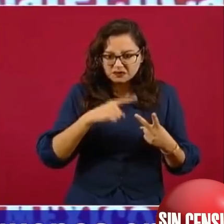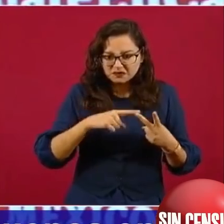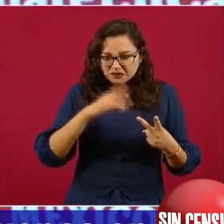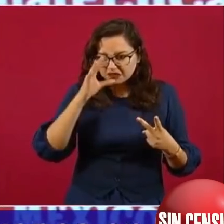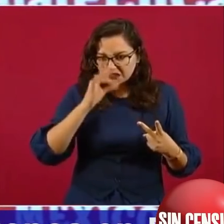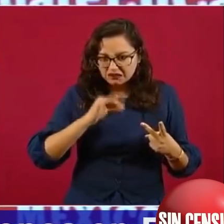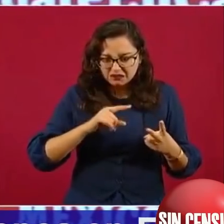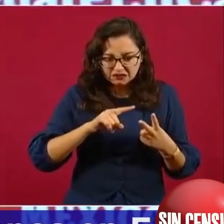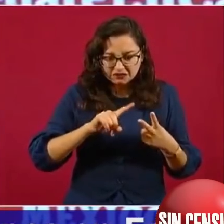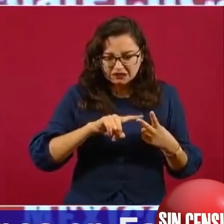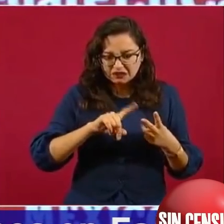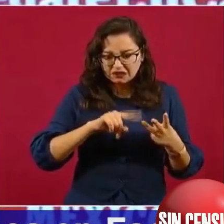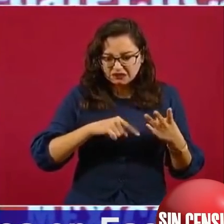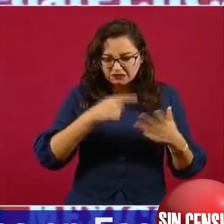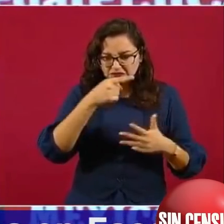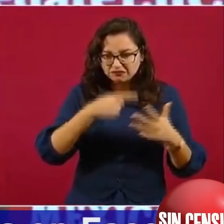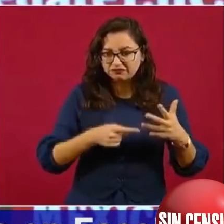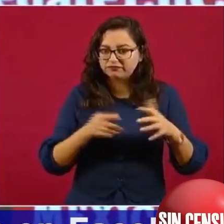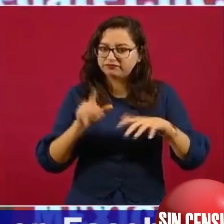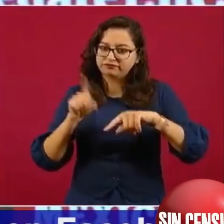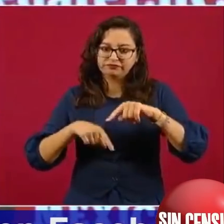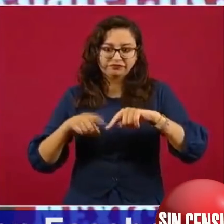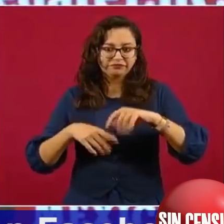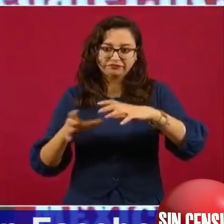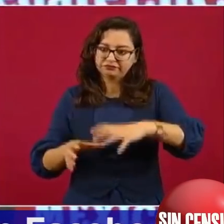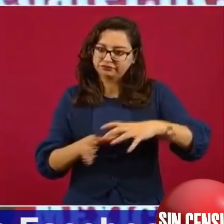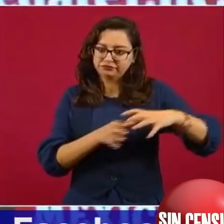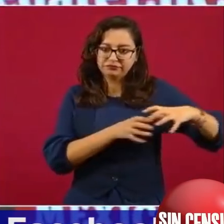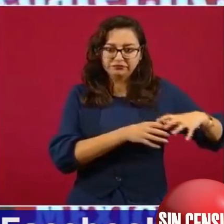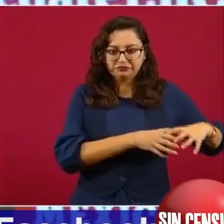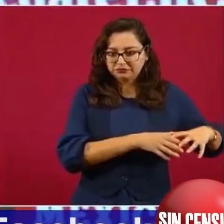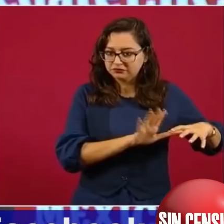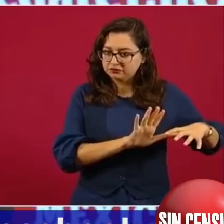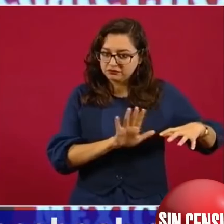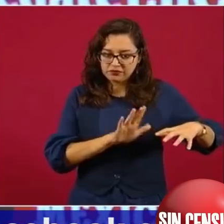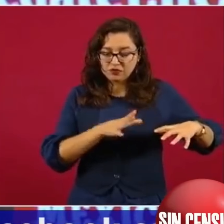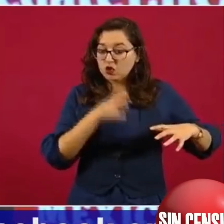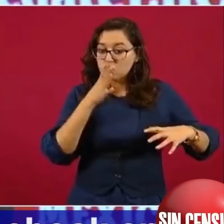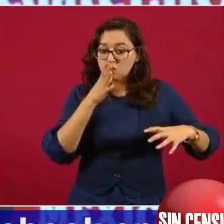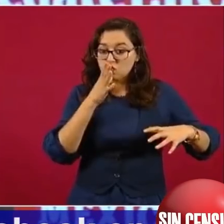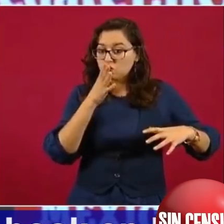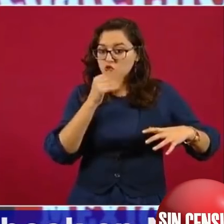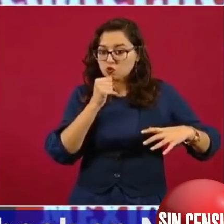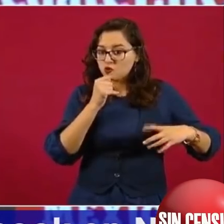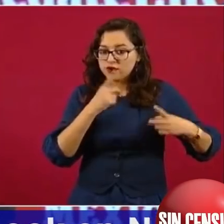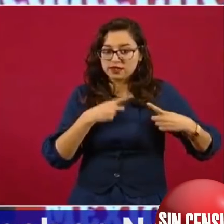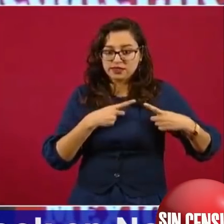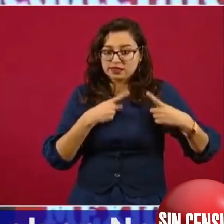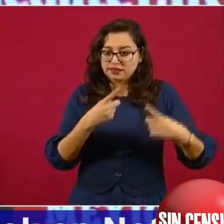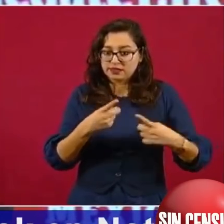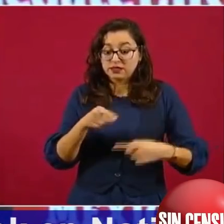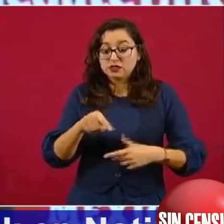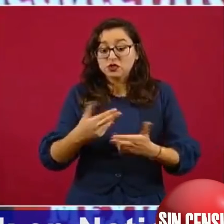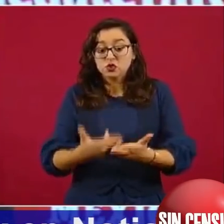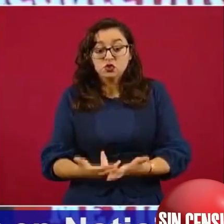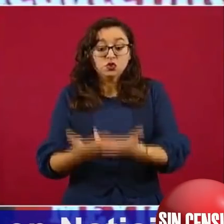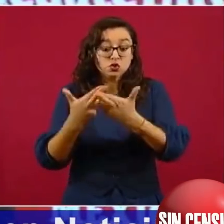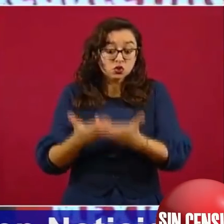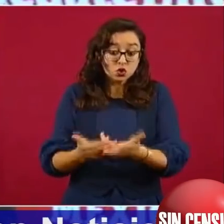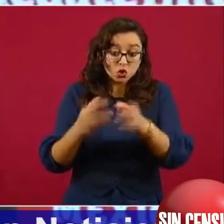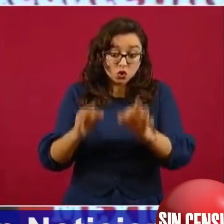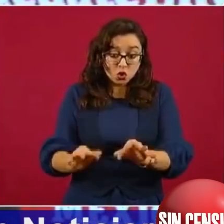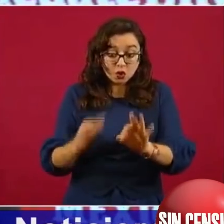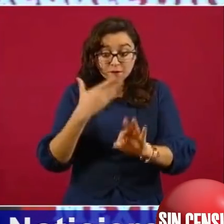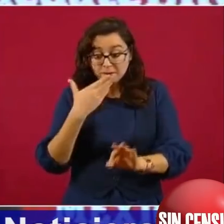situación y regresan el resto o aceptan el resto, lo que para ellos